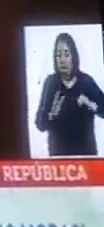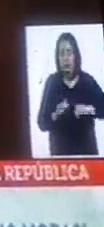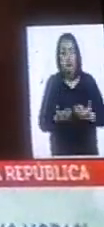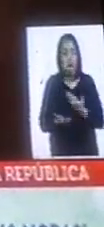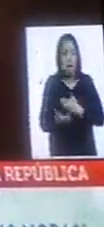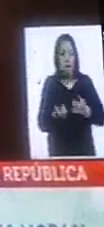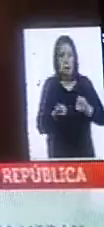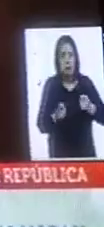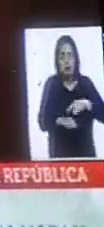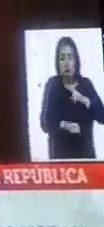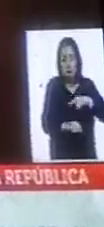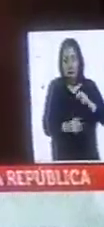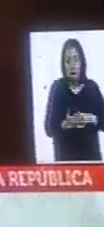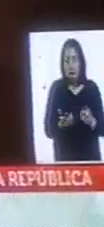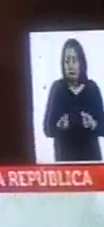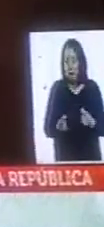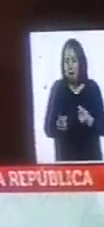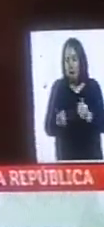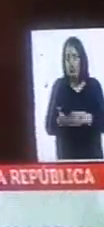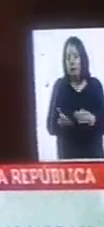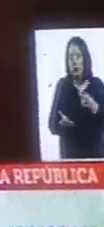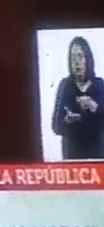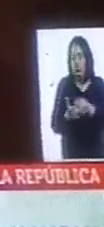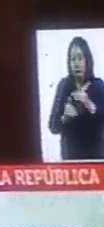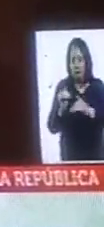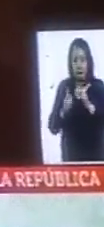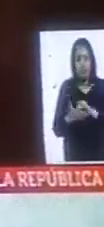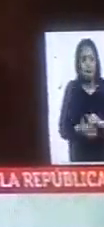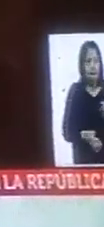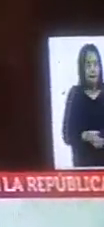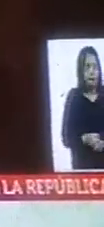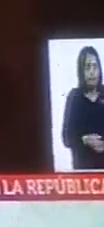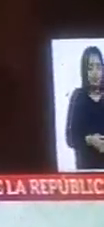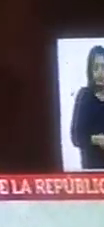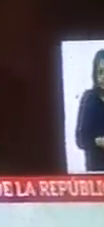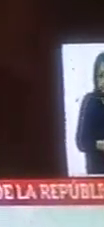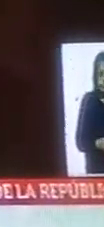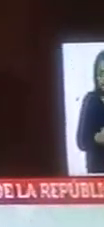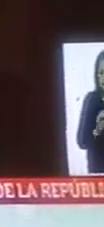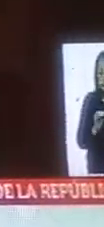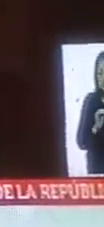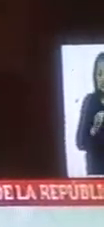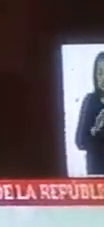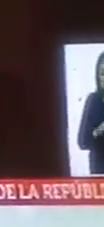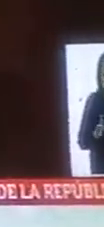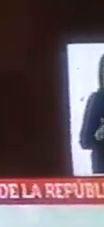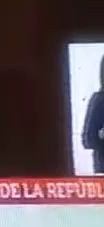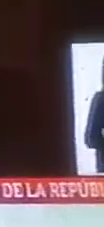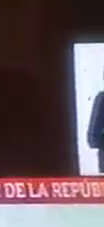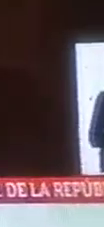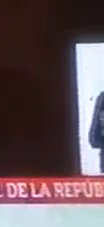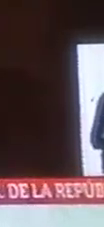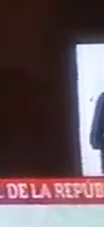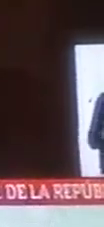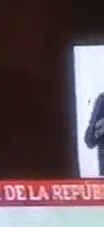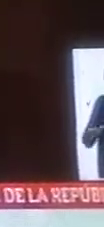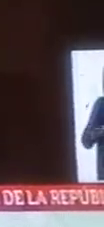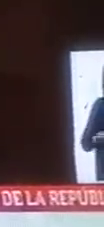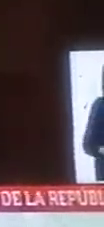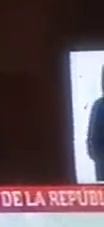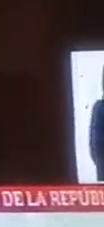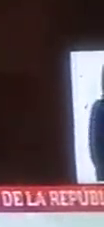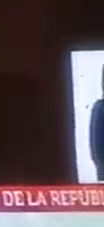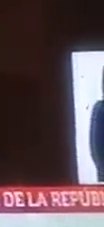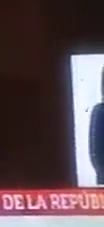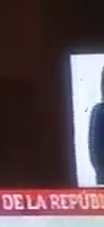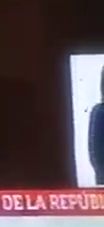para la aceleración de inversiones mil millones de soles para arreglar trochas carrozables a los centros poblados del país